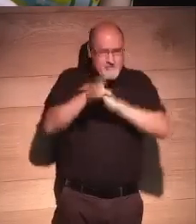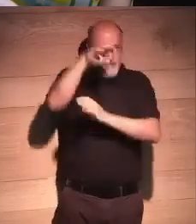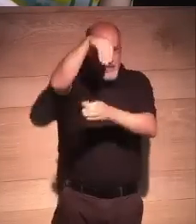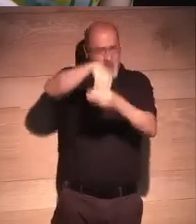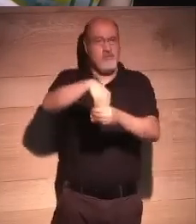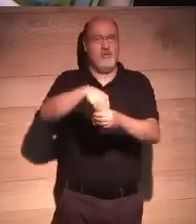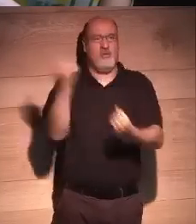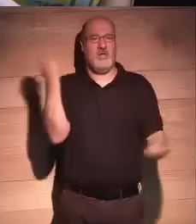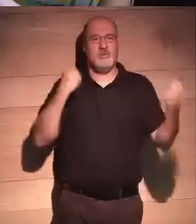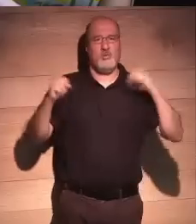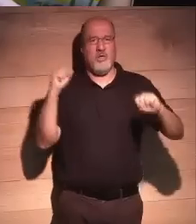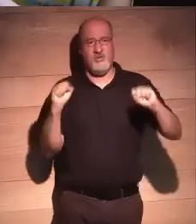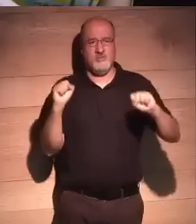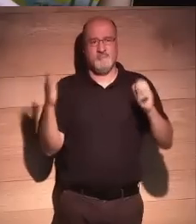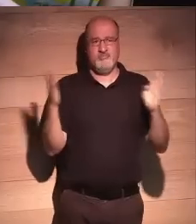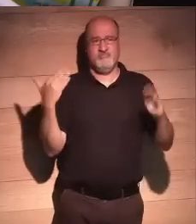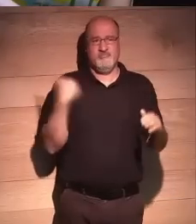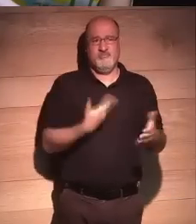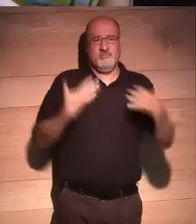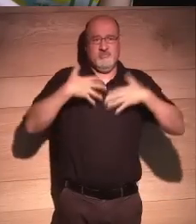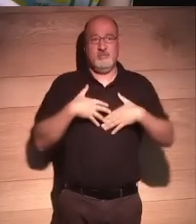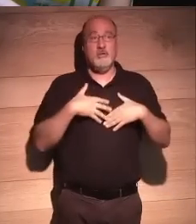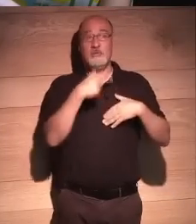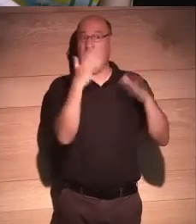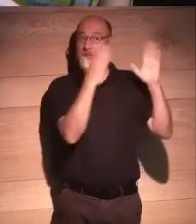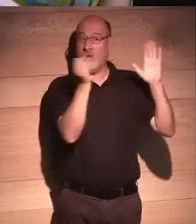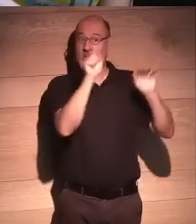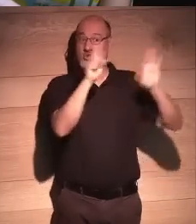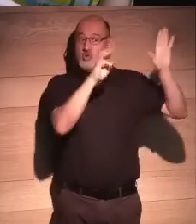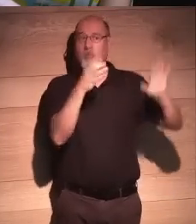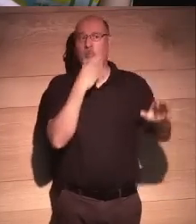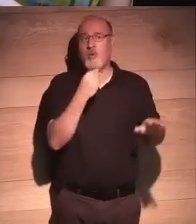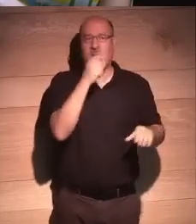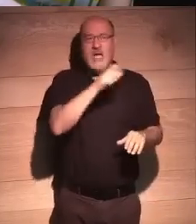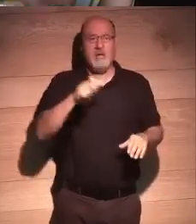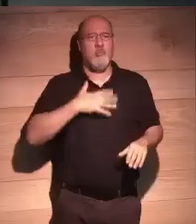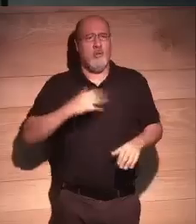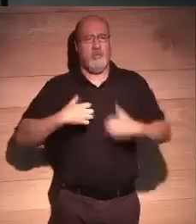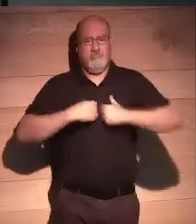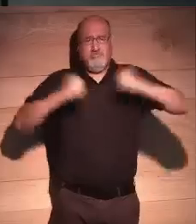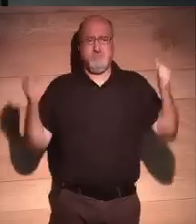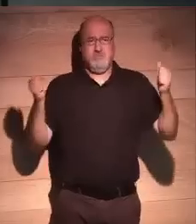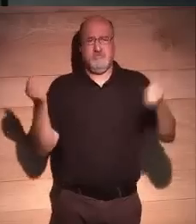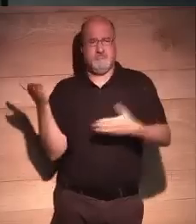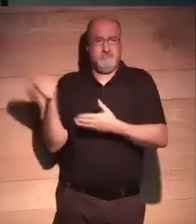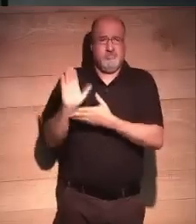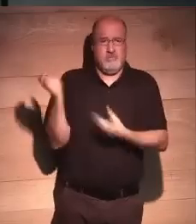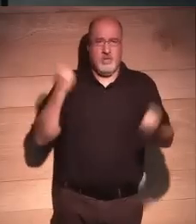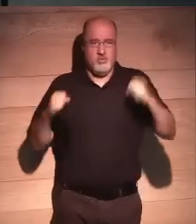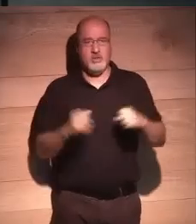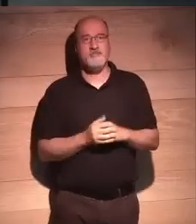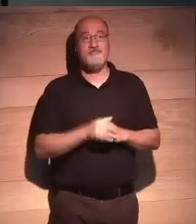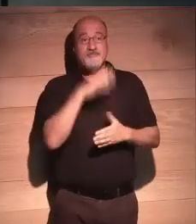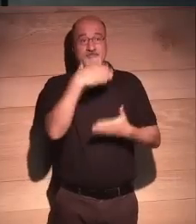terreno de juego, ¿no? Y esa era una época muy, muy bonita en ese sentido. La gente se exponía mucho. Ahora nos contaréis